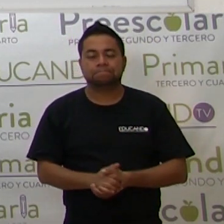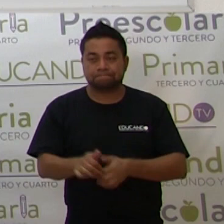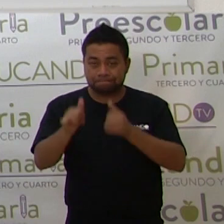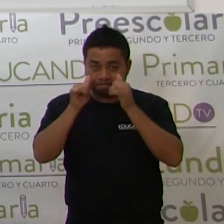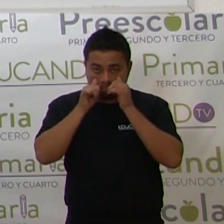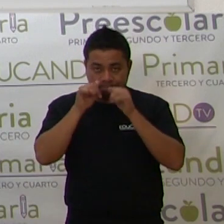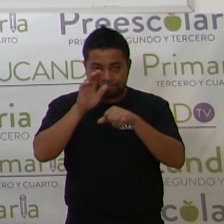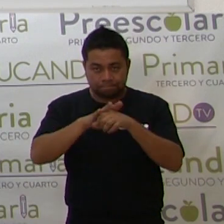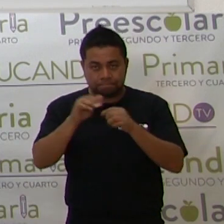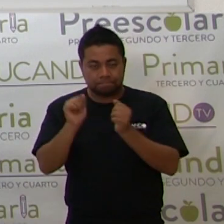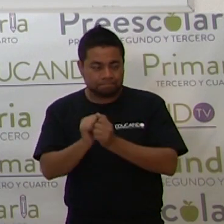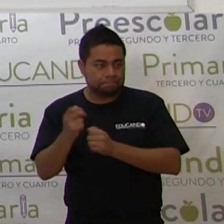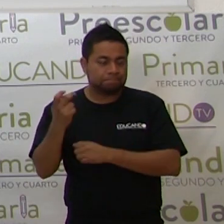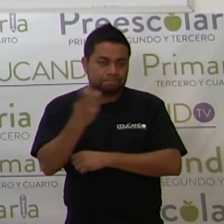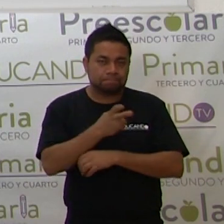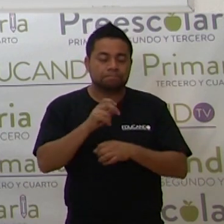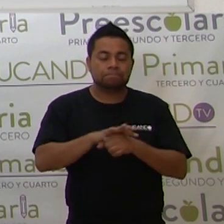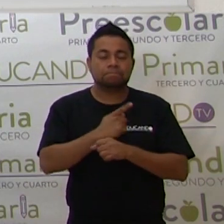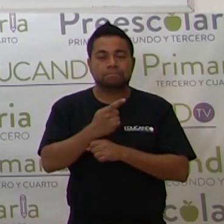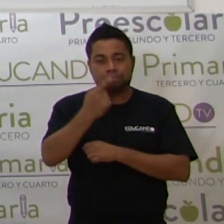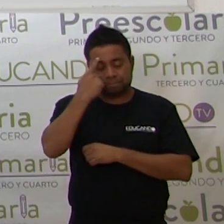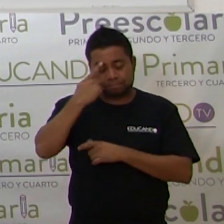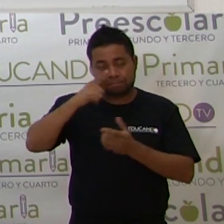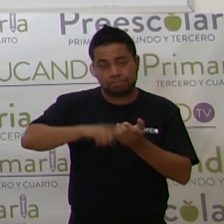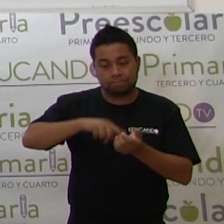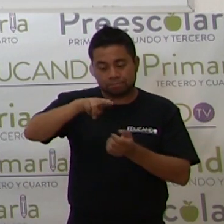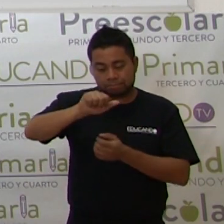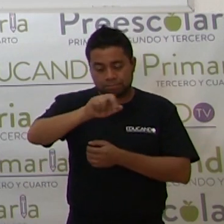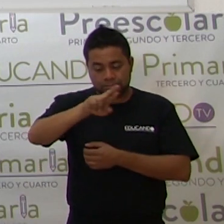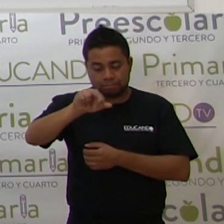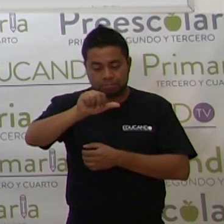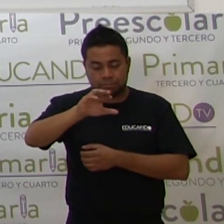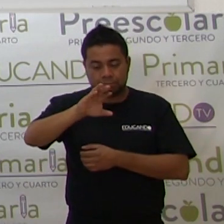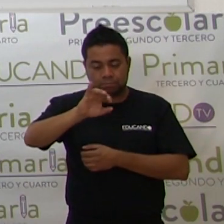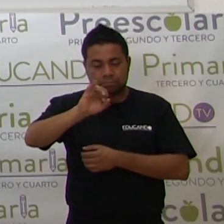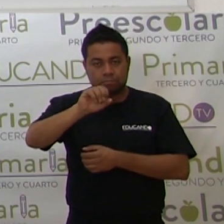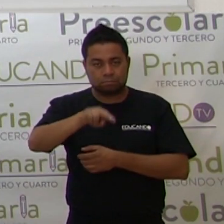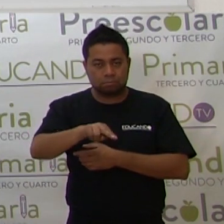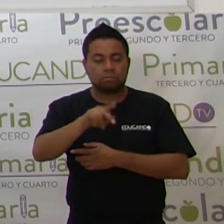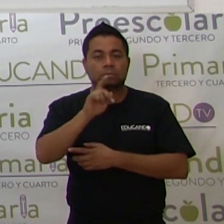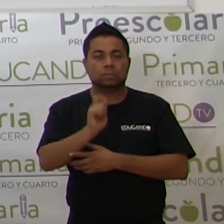con esto, niños y niñas, porque en las narraciones no podemos